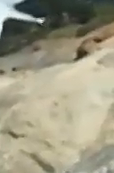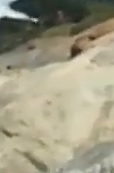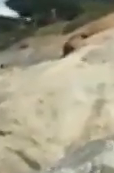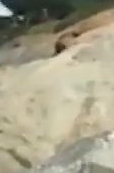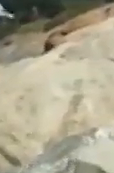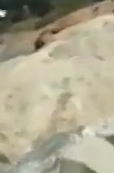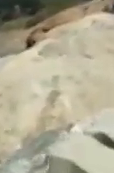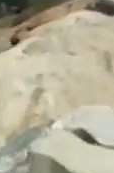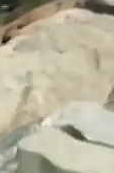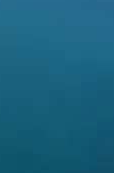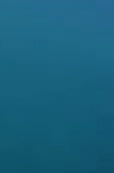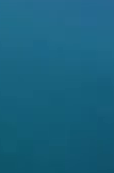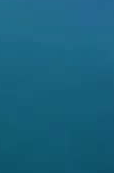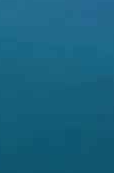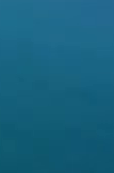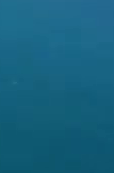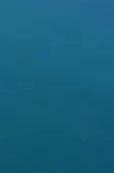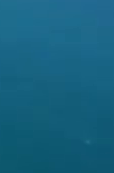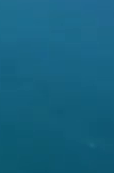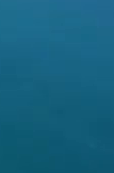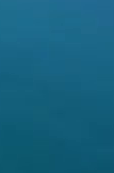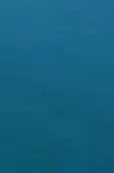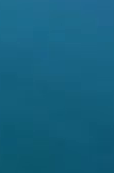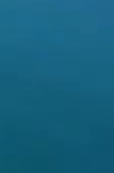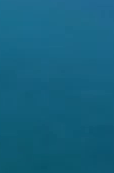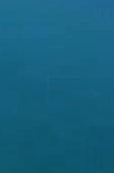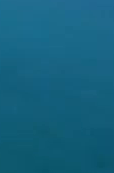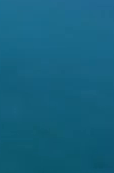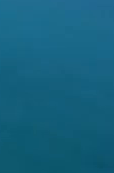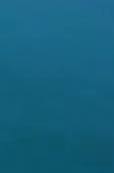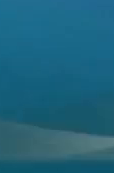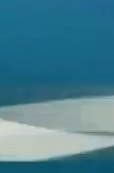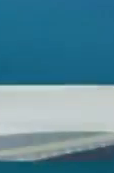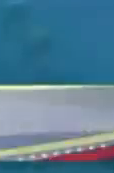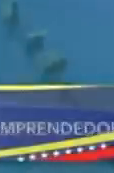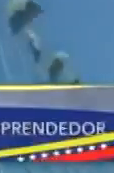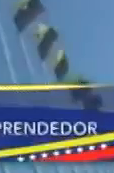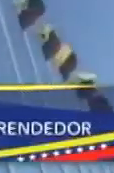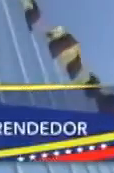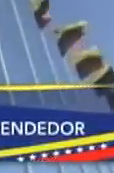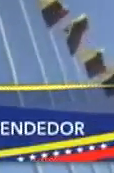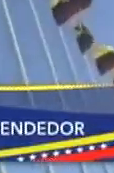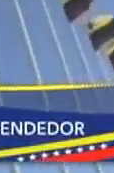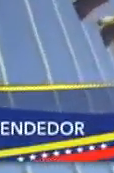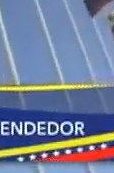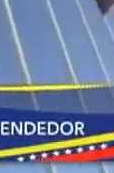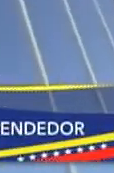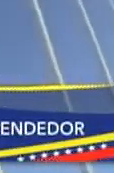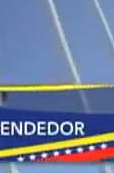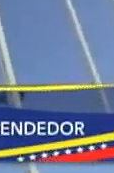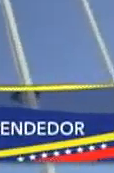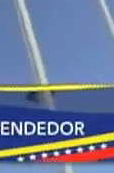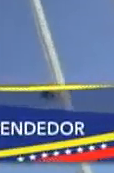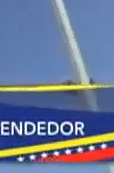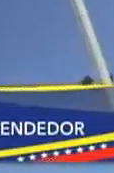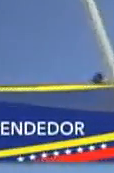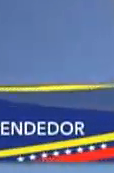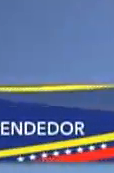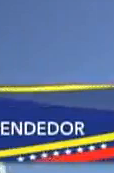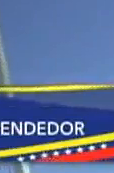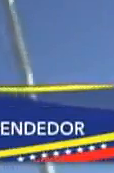su cuenta en la red social de Twitter, haciendo alusión a este importante motor de la agenda económica